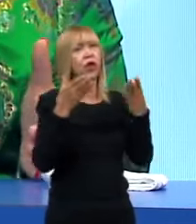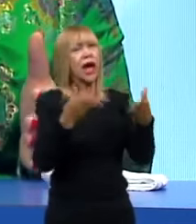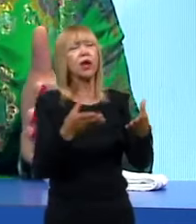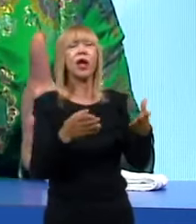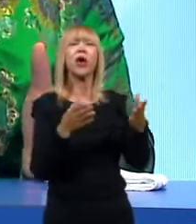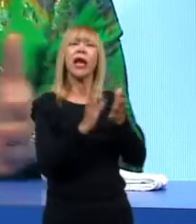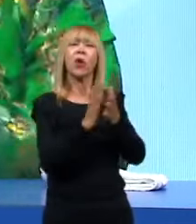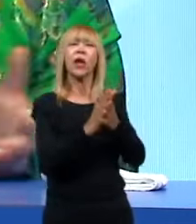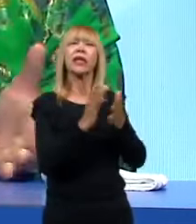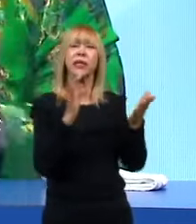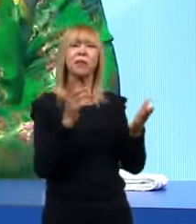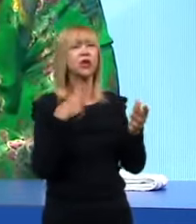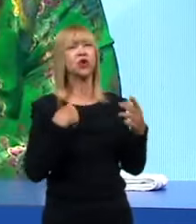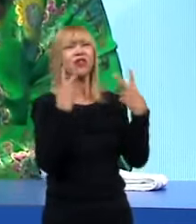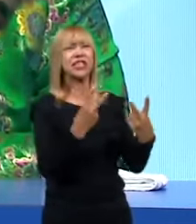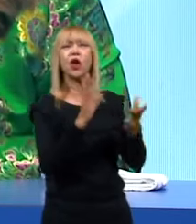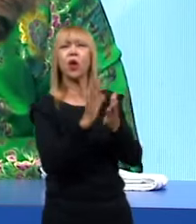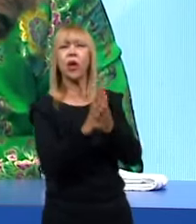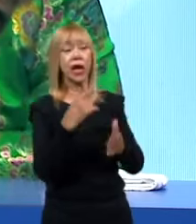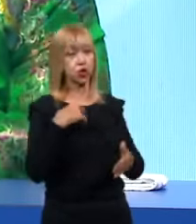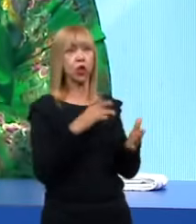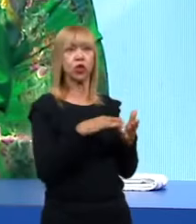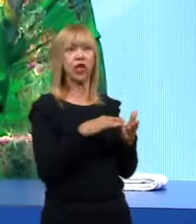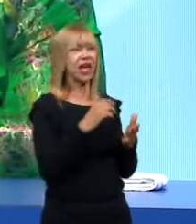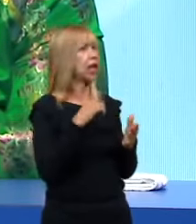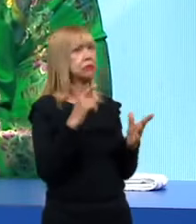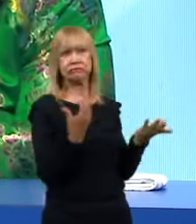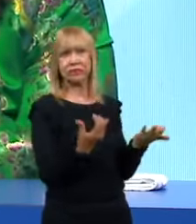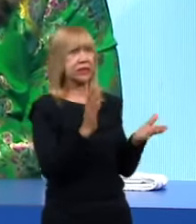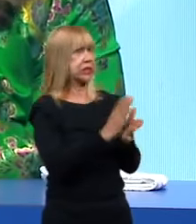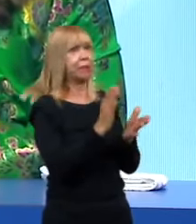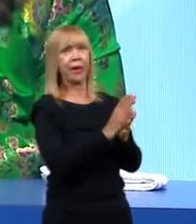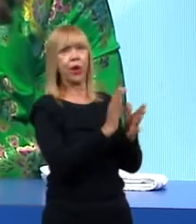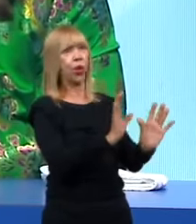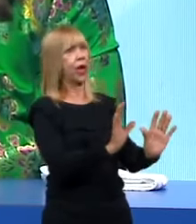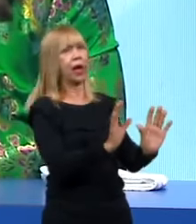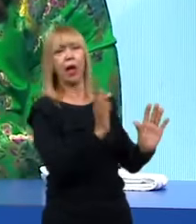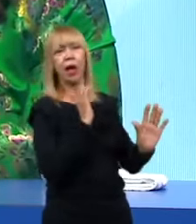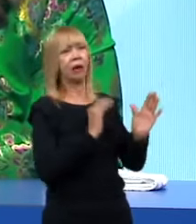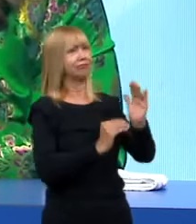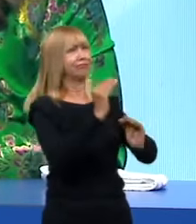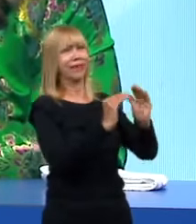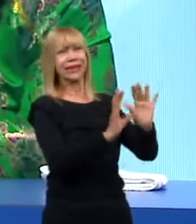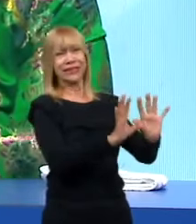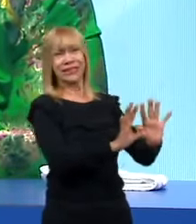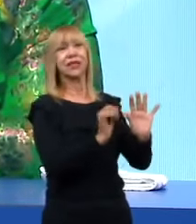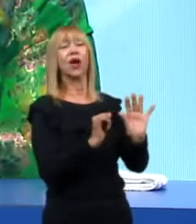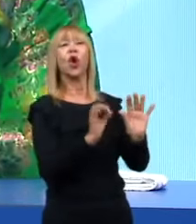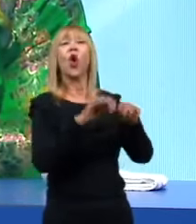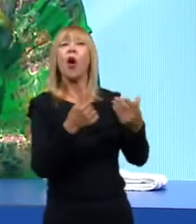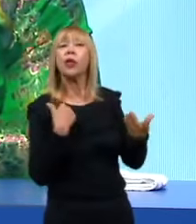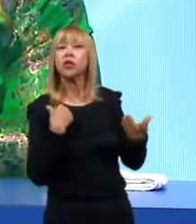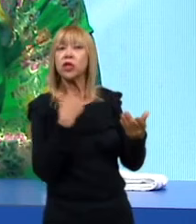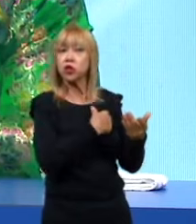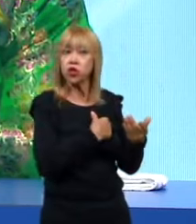las escuelas estén en condiciones. Yo he visitado las escuelas en las que yo estudié y las condiciones de esas plantas físicas son deplorables. ¿Cómo entonces